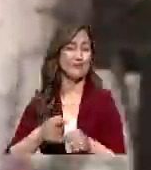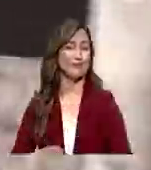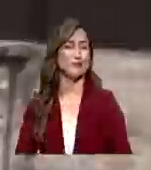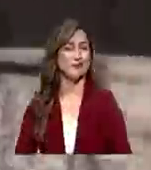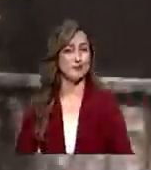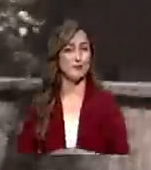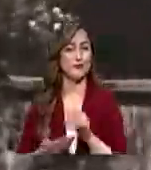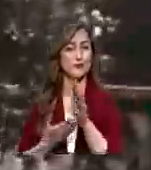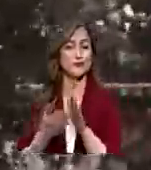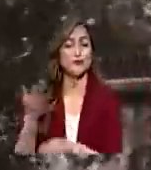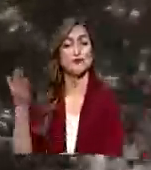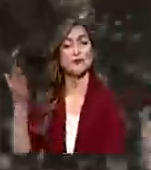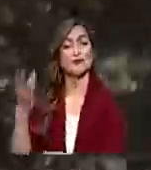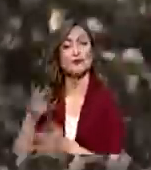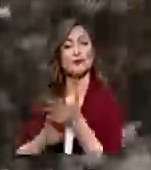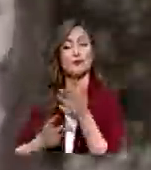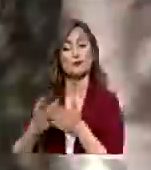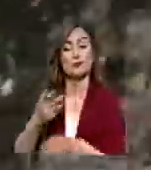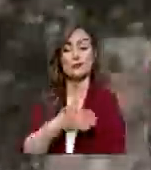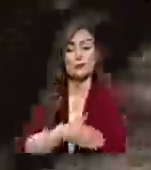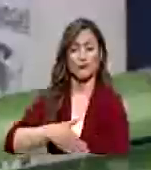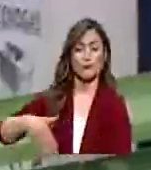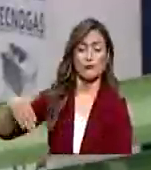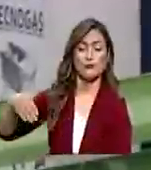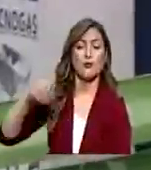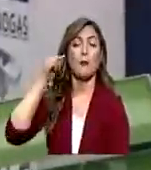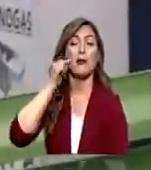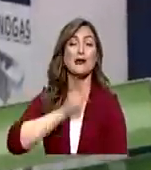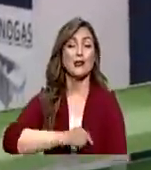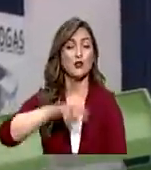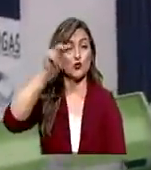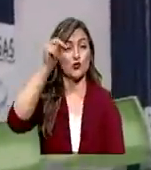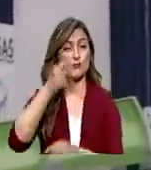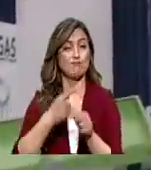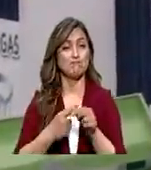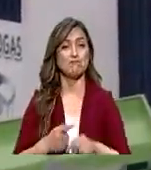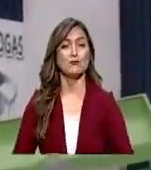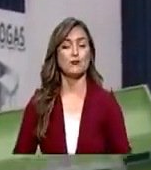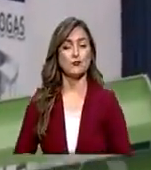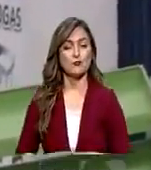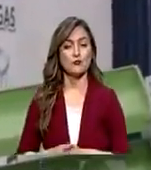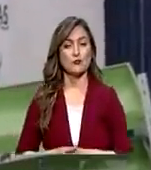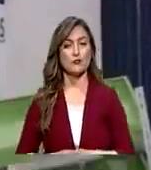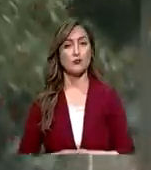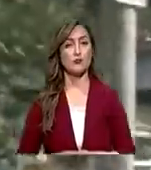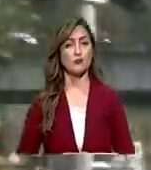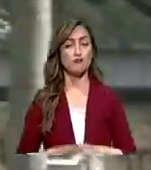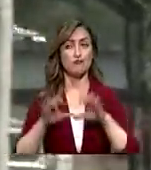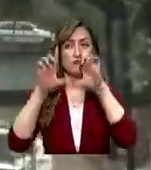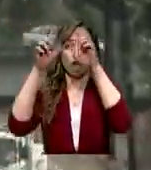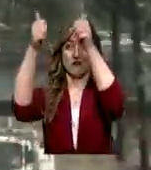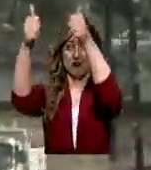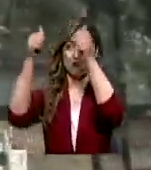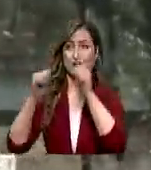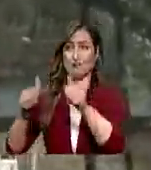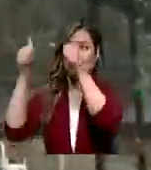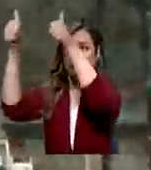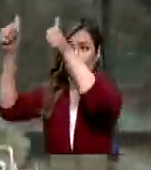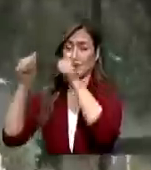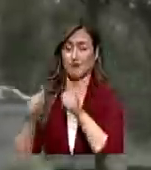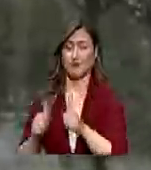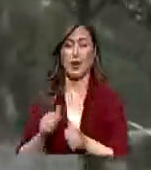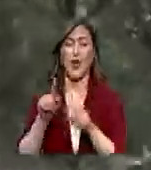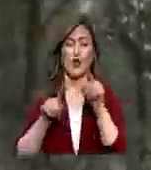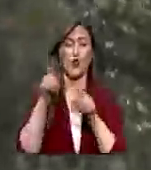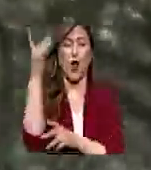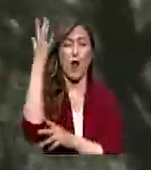Una muestra de ello es lo que pasa a lo largo de la avenida Mariscal Sucre en el norte de la ciudad. Allí hay pequeños carteles que, aunque son poco visibles